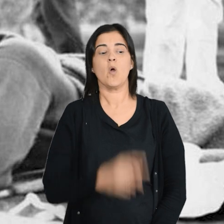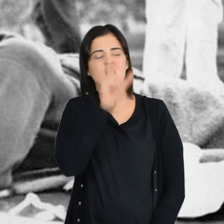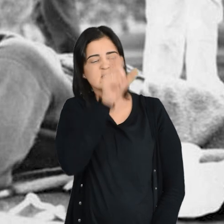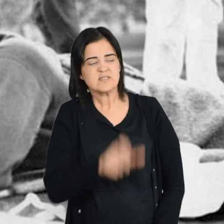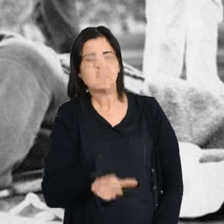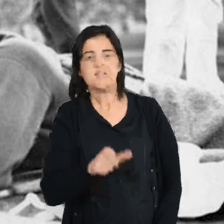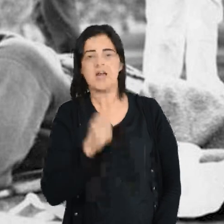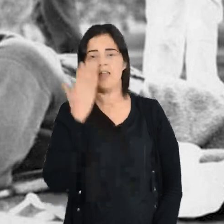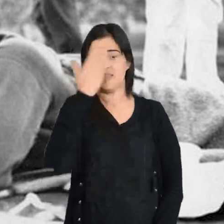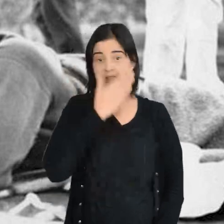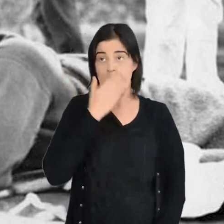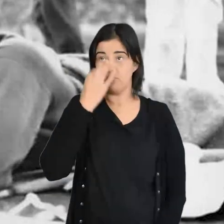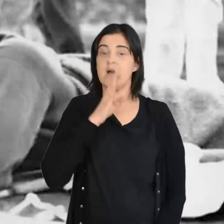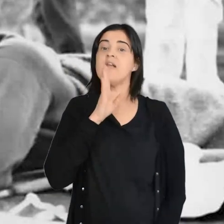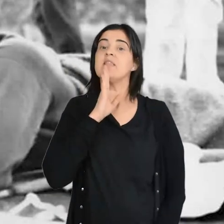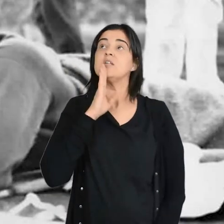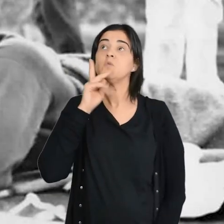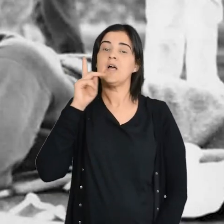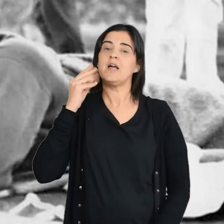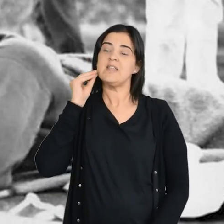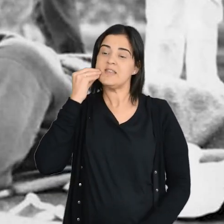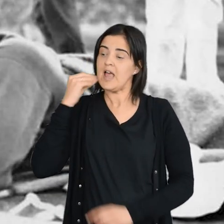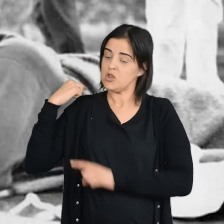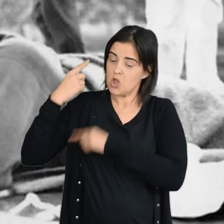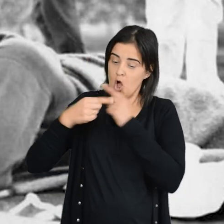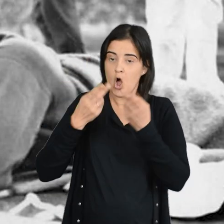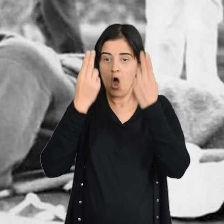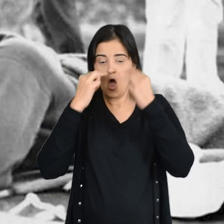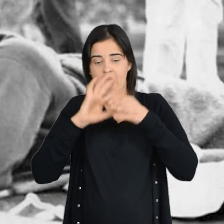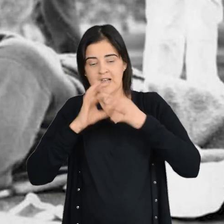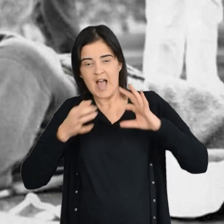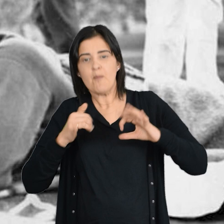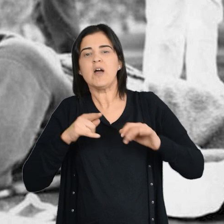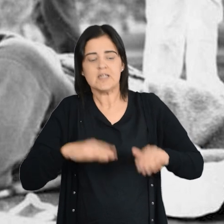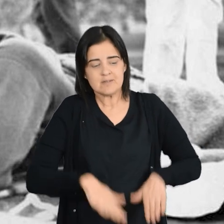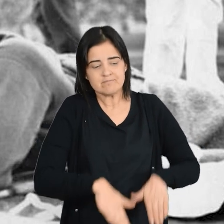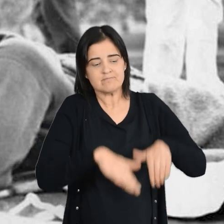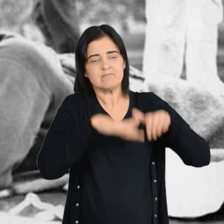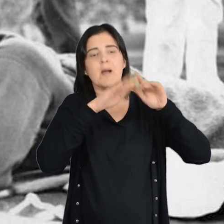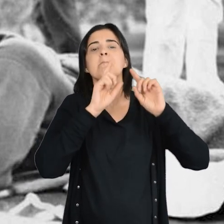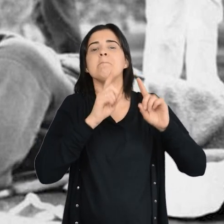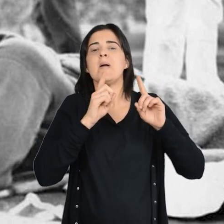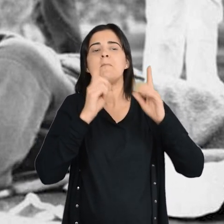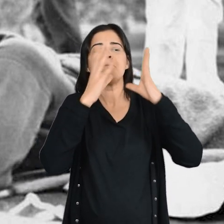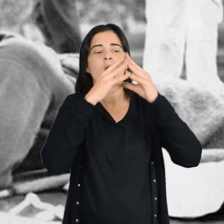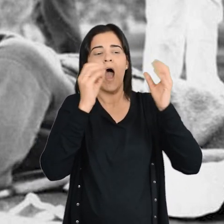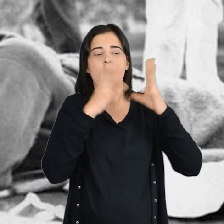un atleta negro estadounidense Nieto de esclavos y criado en una plantación de algodón